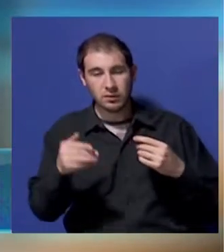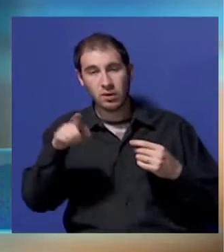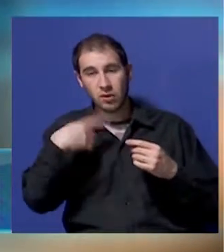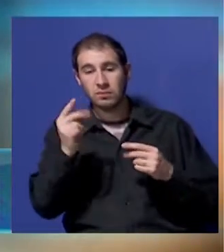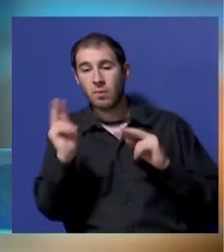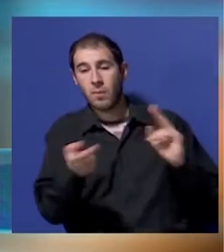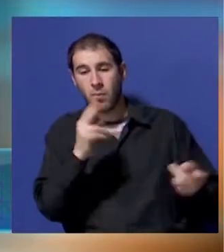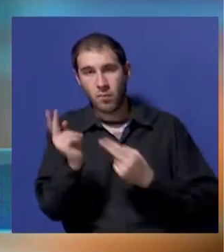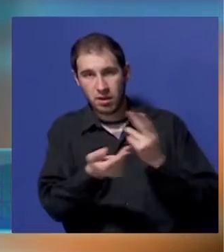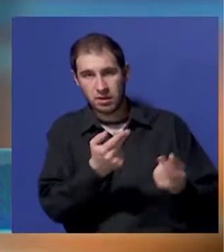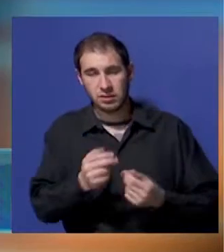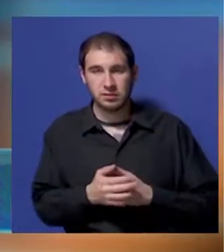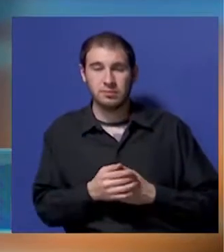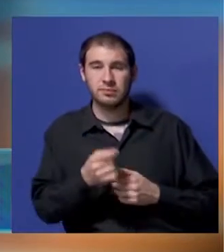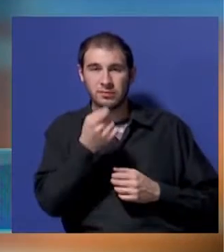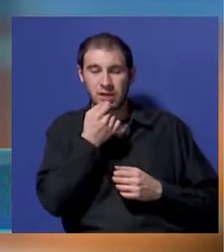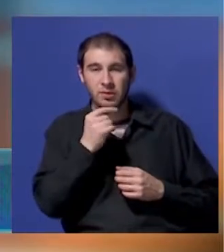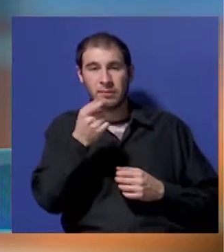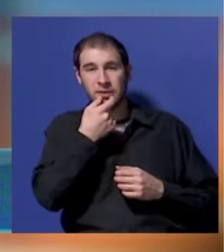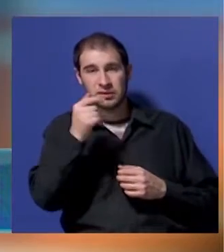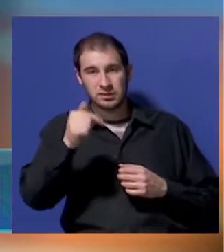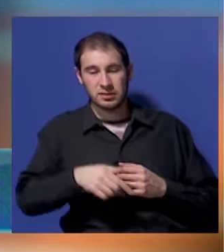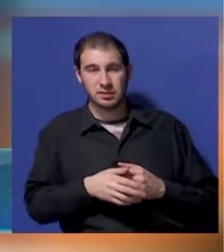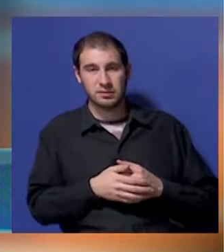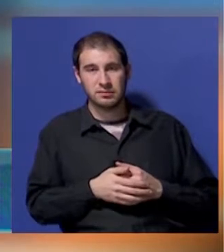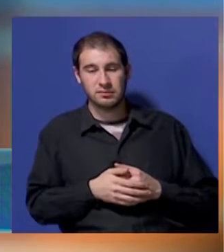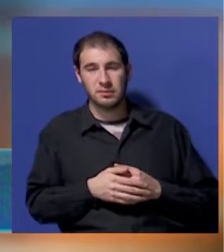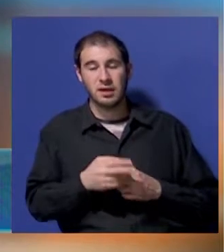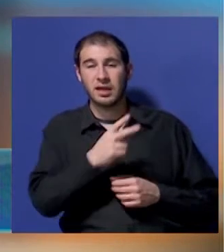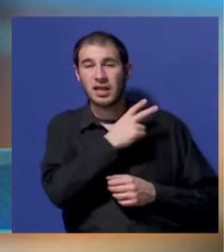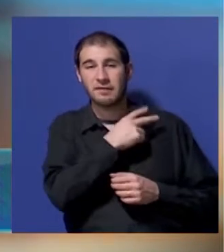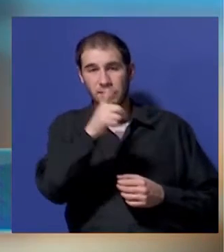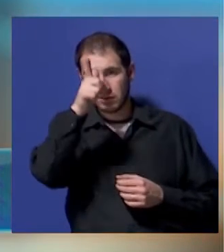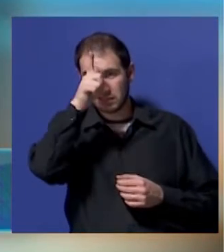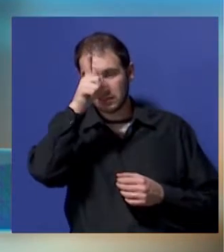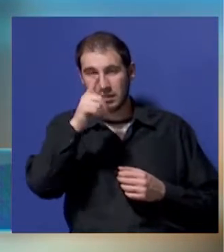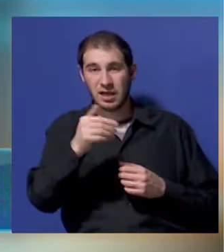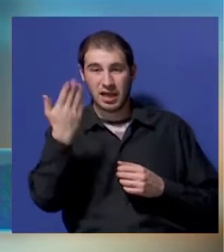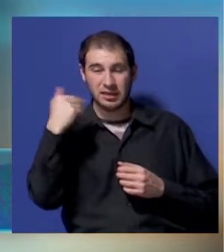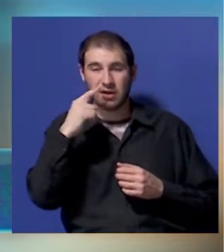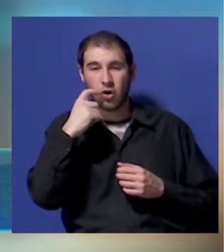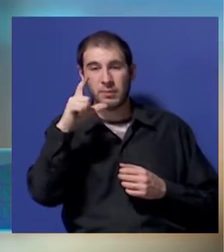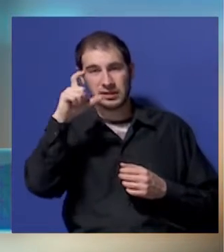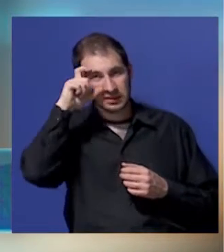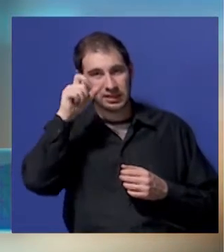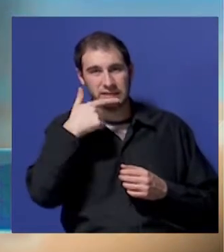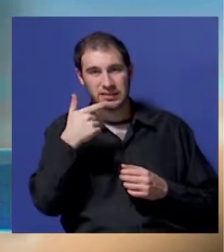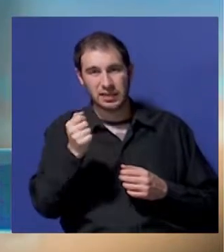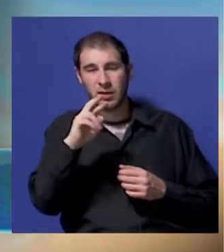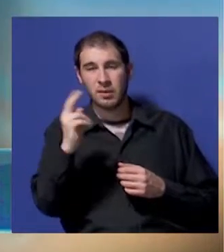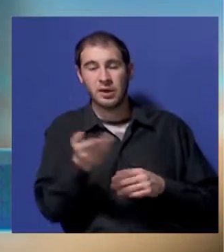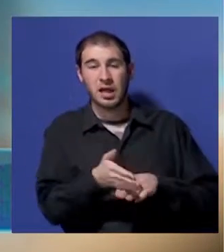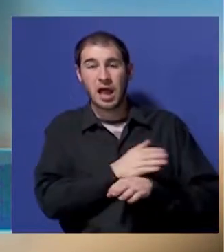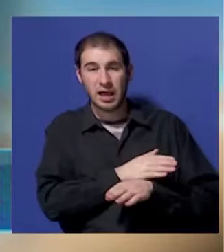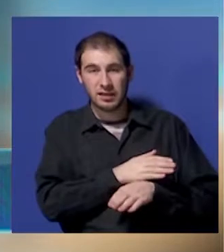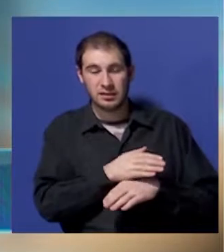muriendo en todo este tiempo. Por ejemplo, en Mendoza, el jefe de policía de aquel entonces, que era Julio César Santuchone, falleció antes de